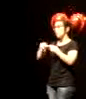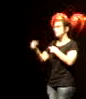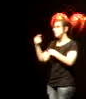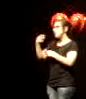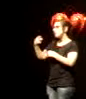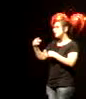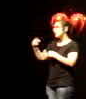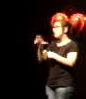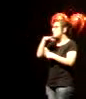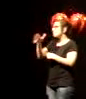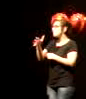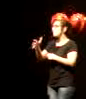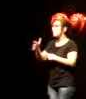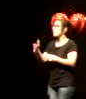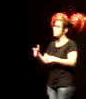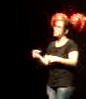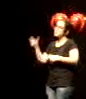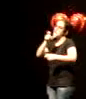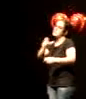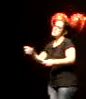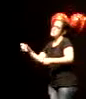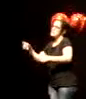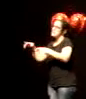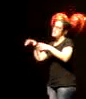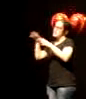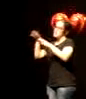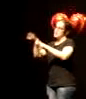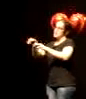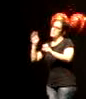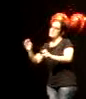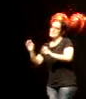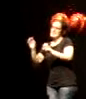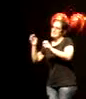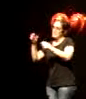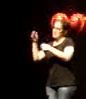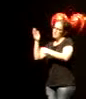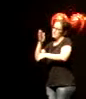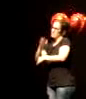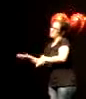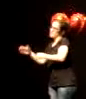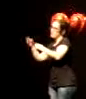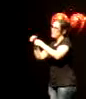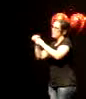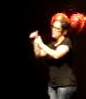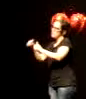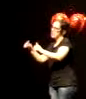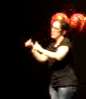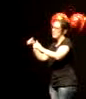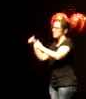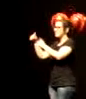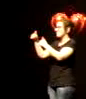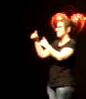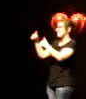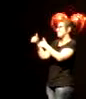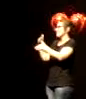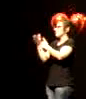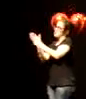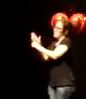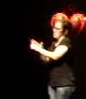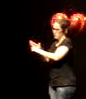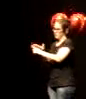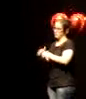de que crean Zabalitas, Amarguitos, Isidritos, Arnalitos, Arnalitos suena mal, etcétera, etcétera,